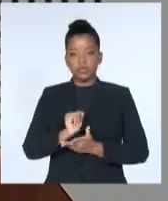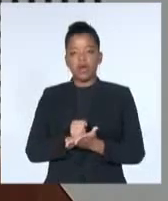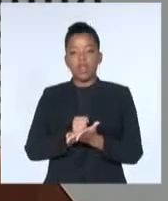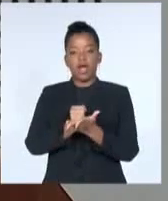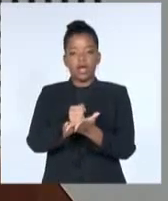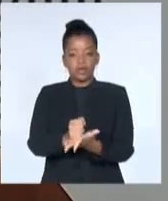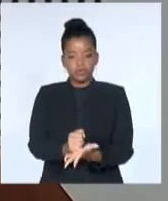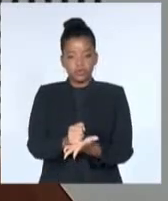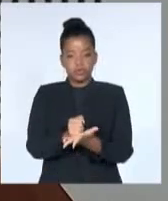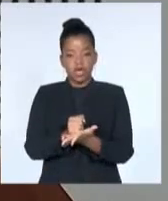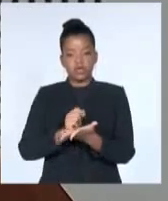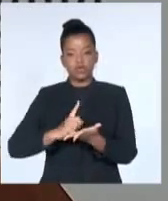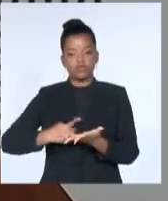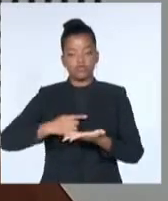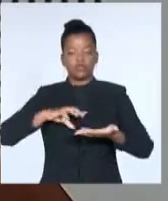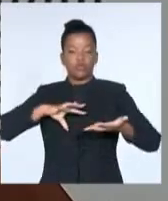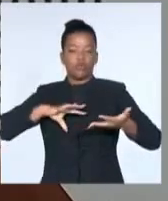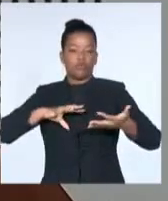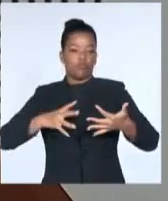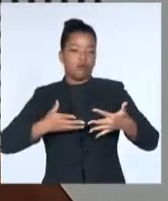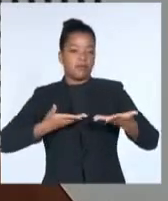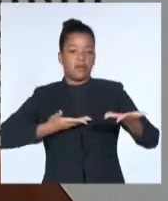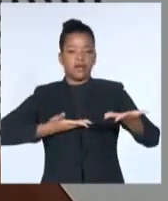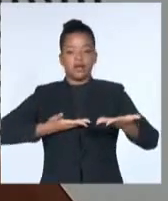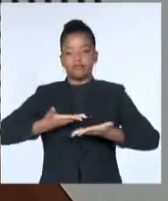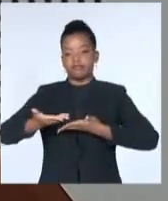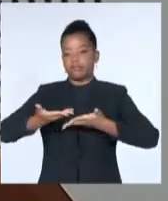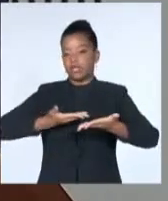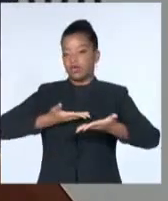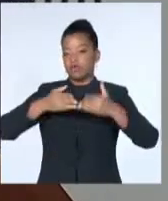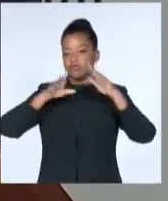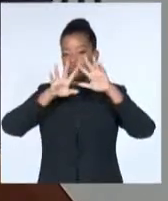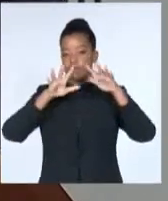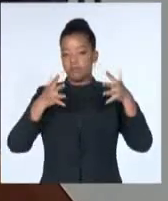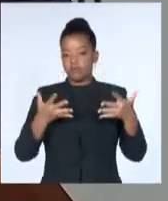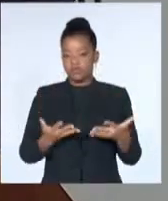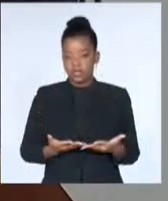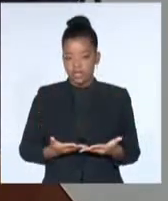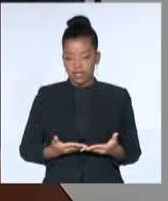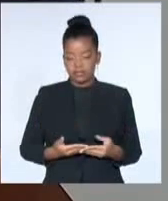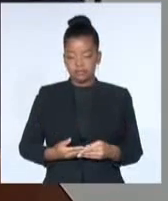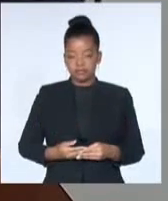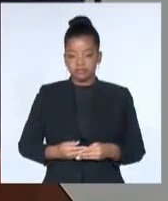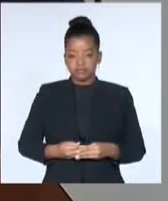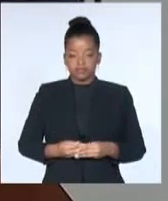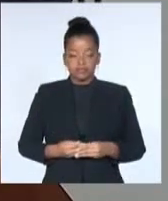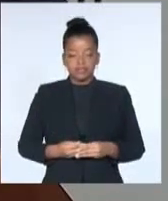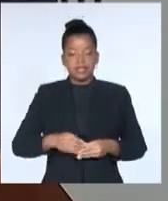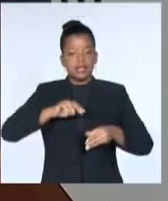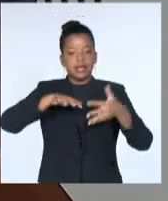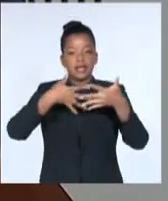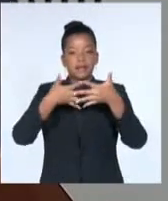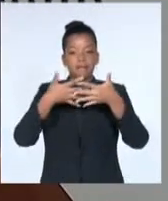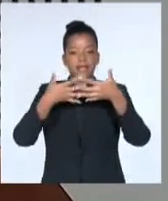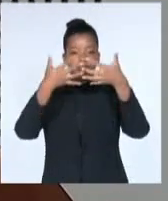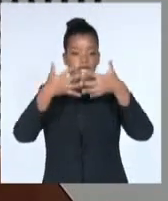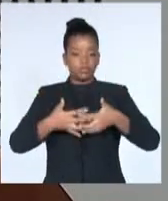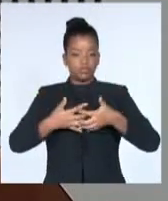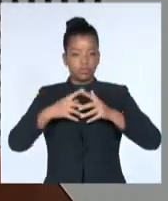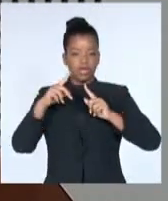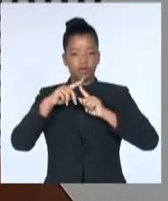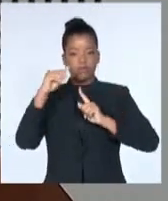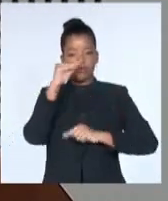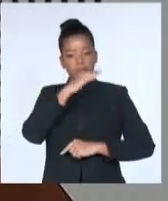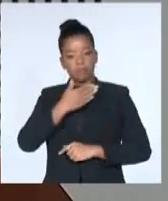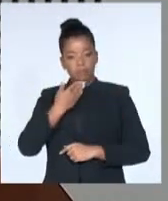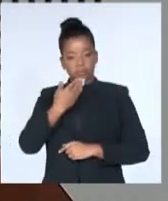nuestra posición en las cadenas mundiales de valores, dotar a las empresas industriales de alta tecnología,